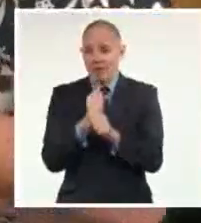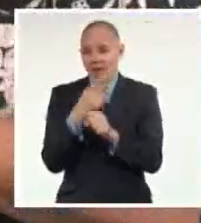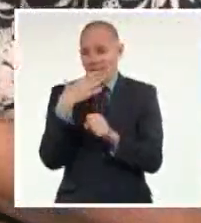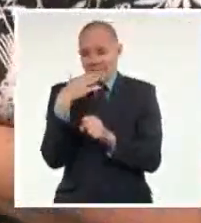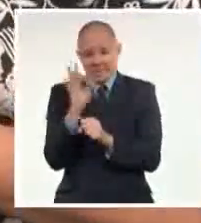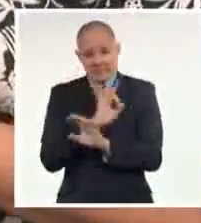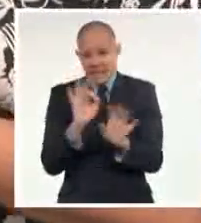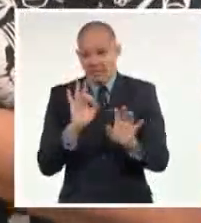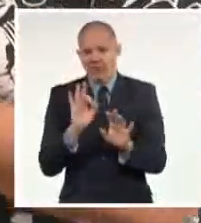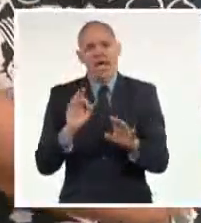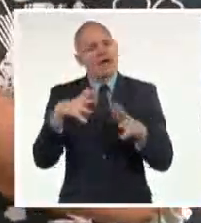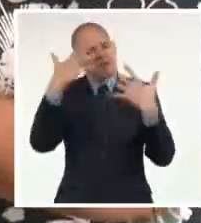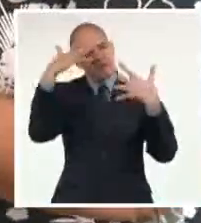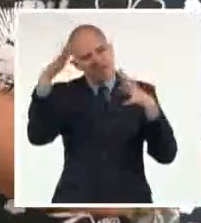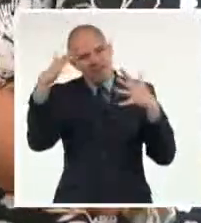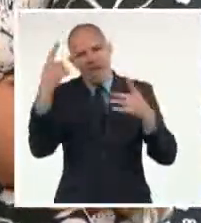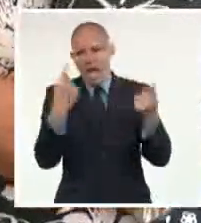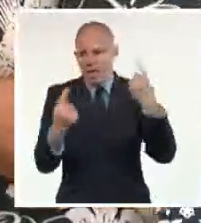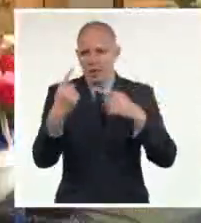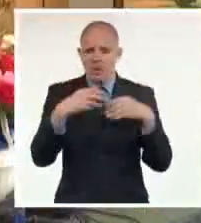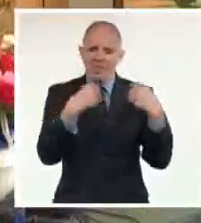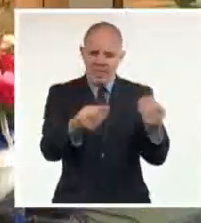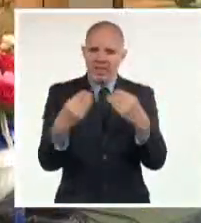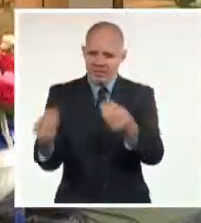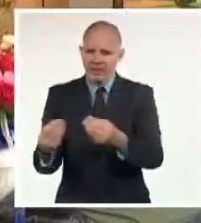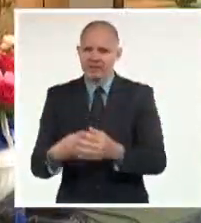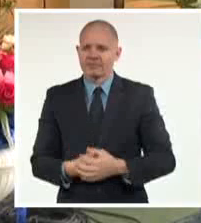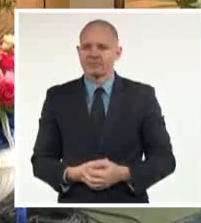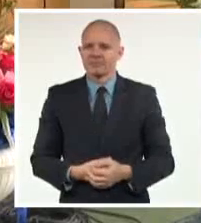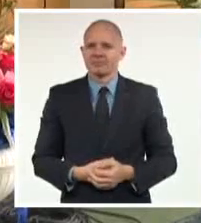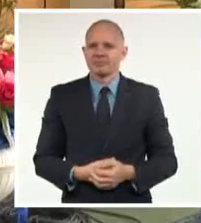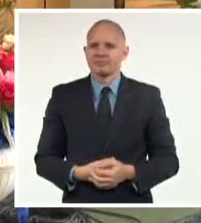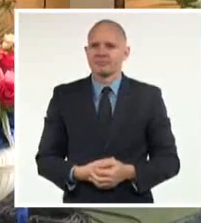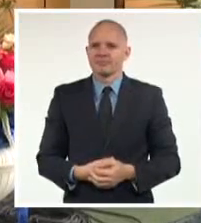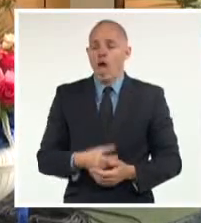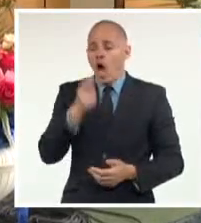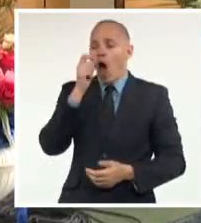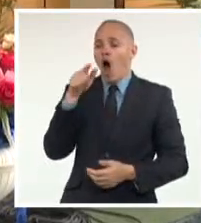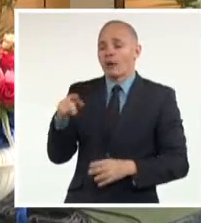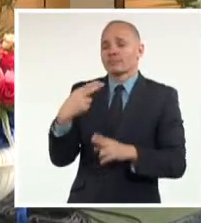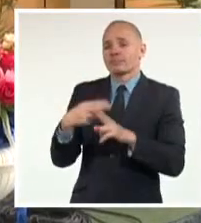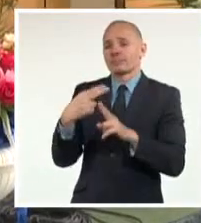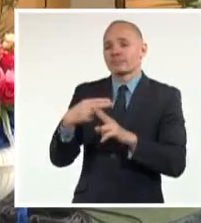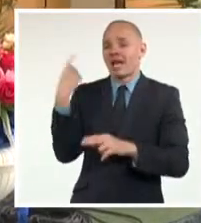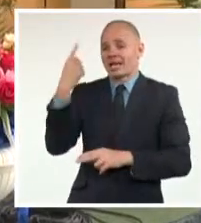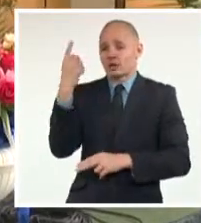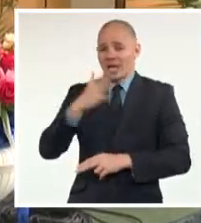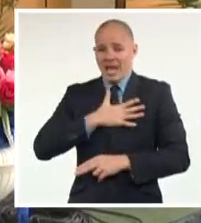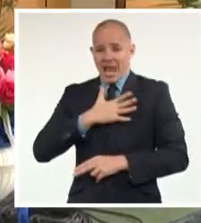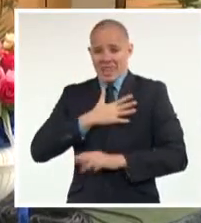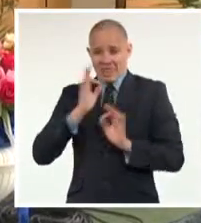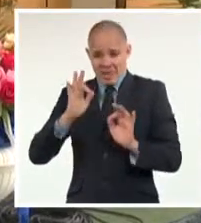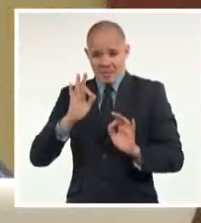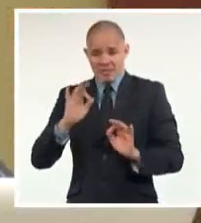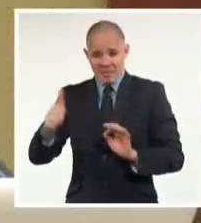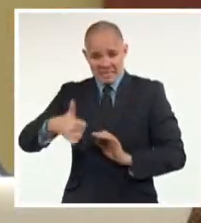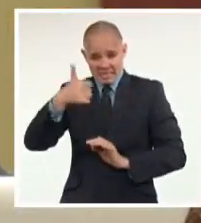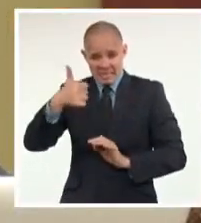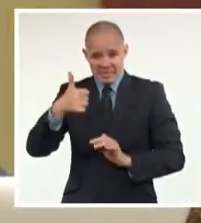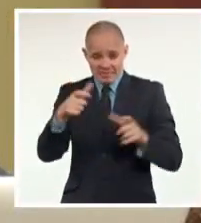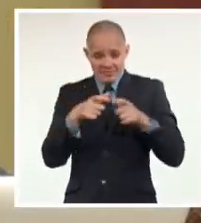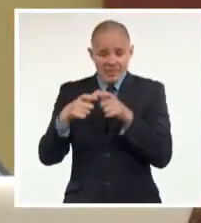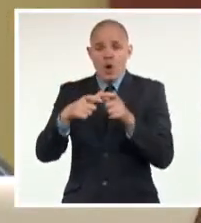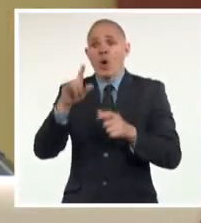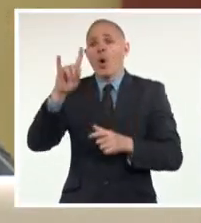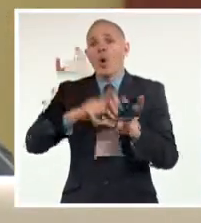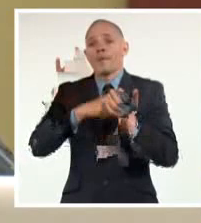desempeños fueron agasajados en esta oportunidad. Ricardo Ronquillo, presidente nacional de la UPET, destacó posibilidades que ofrecerá la